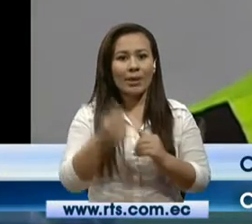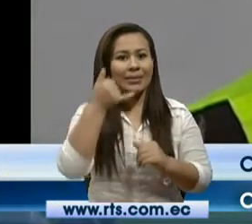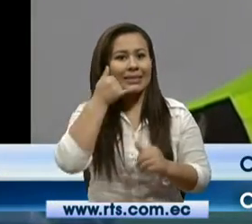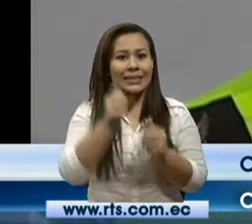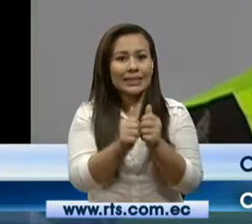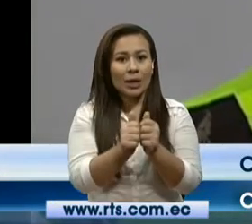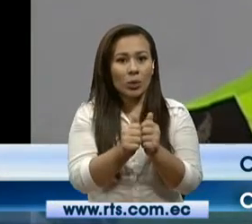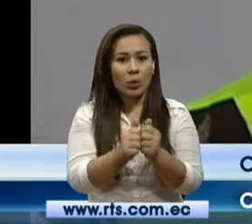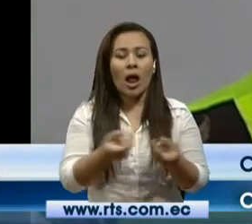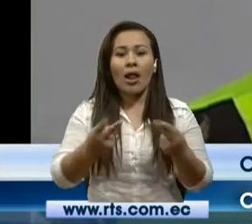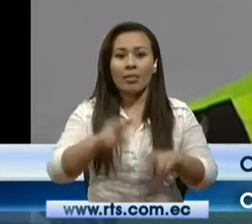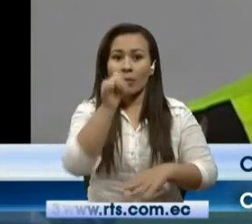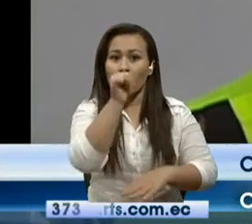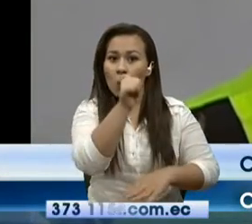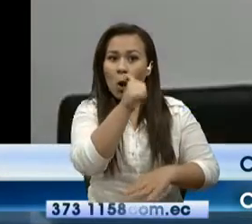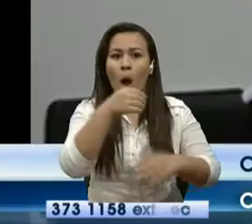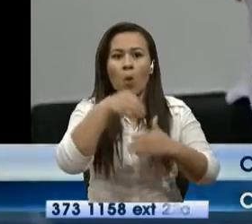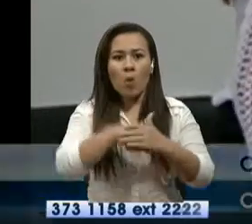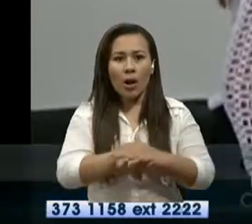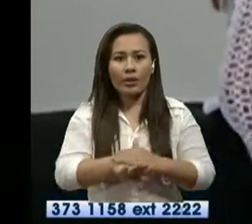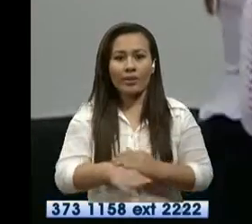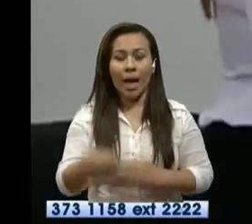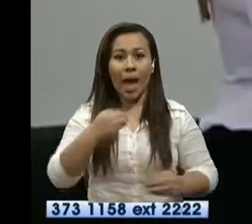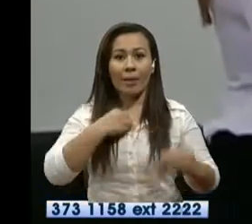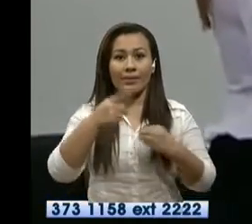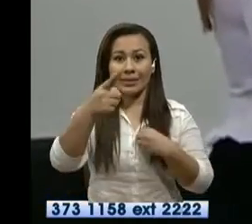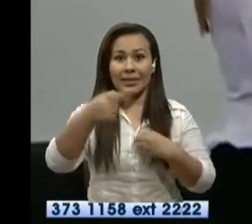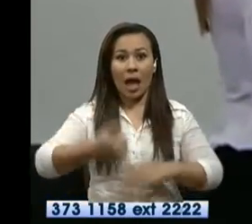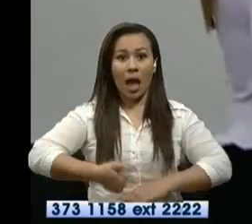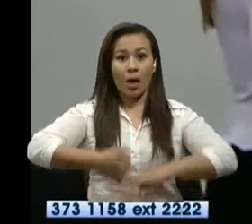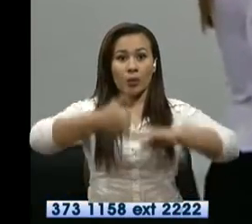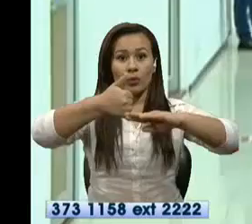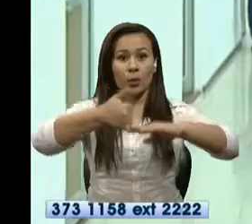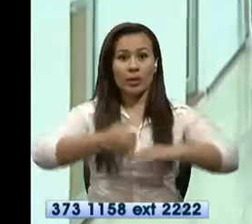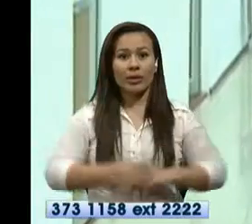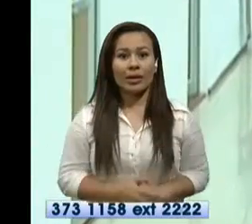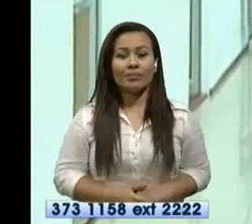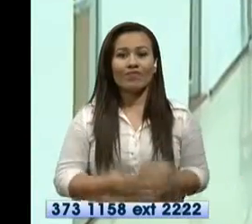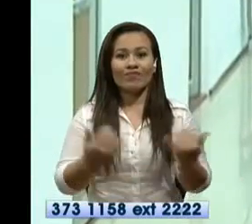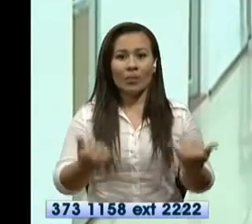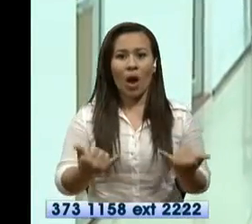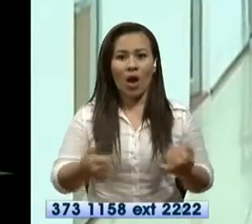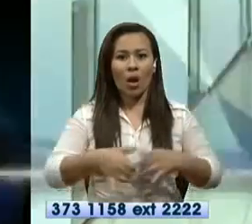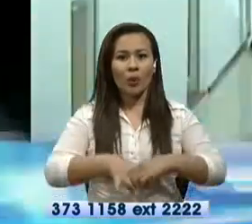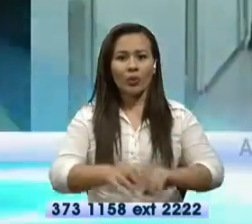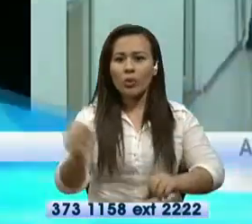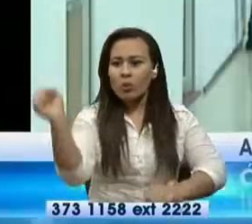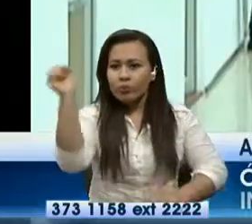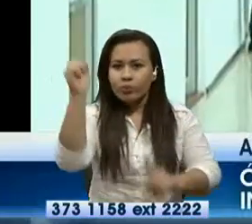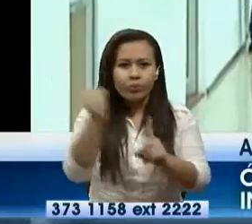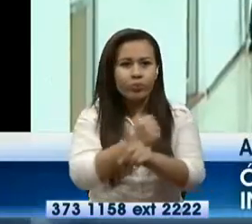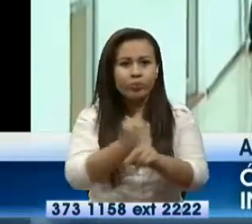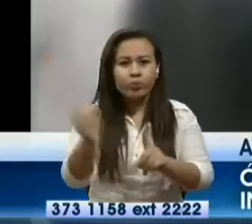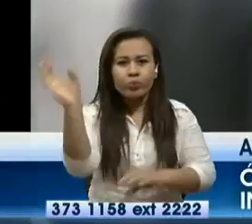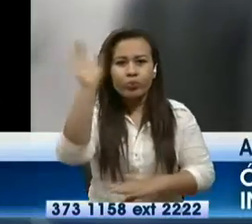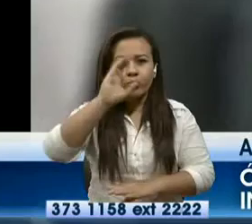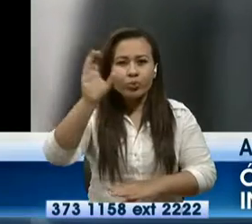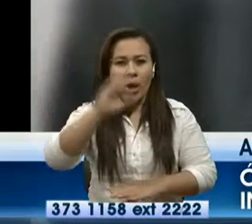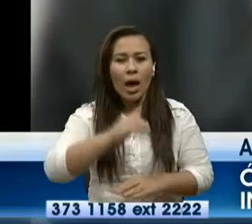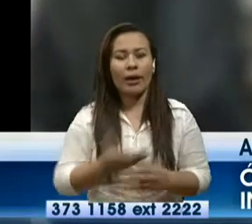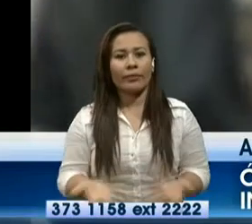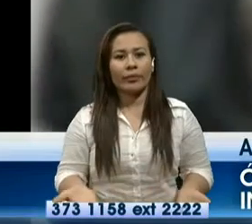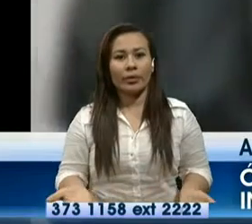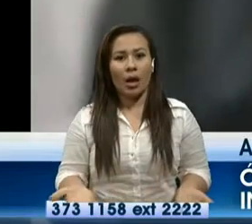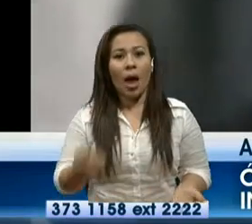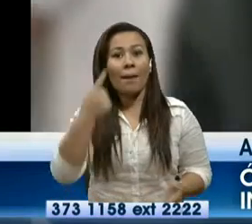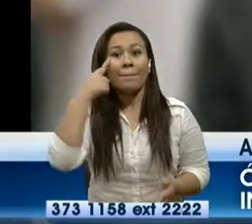las sustancias sujetas a fiscalización. Según versiones de las autoridades, aún se seguirán dando operativos dentro de los centros penitenciarios